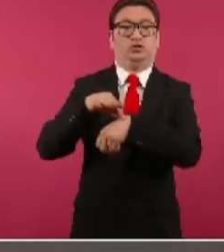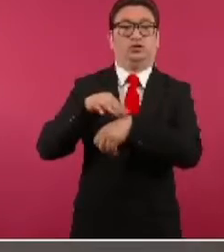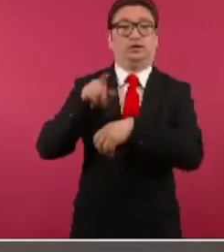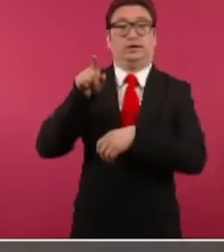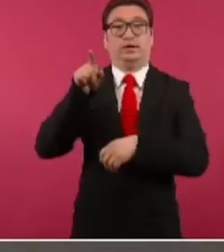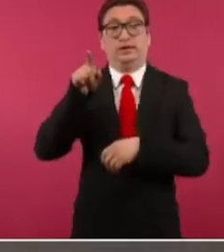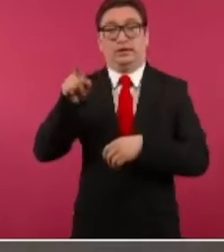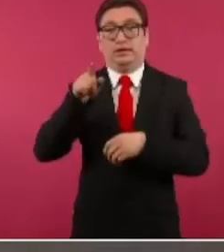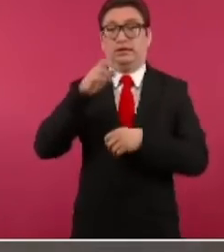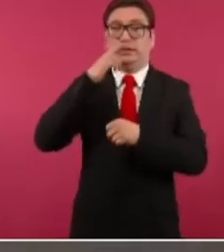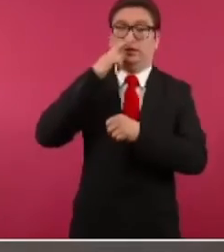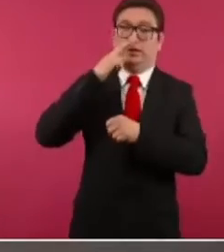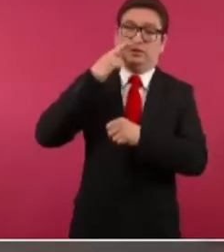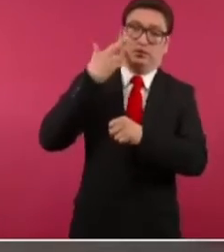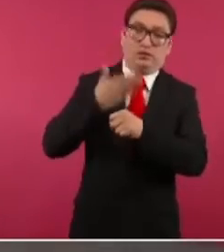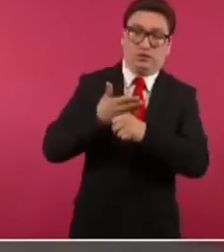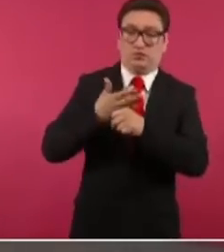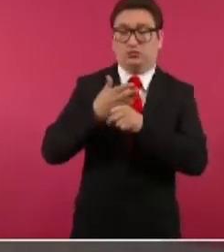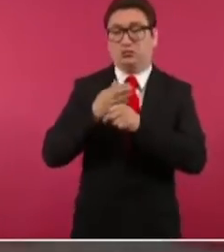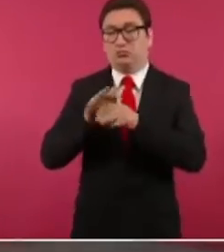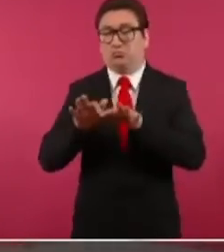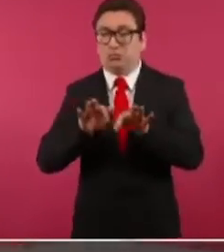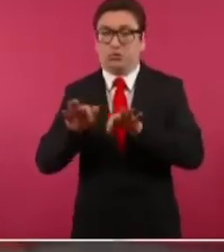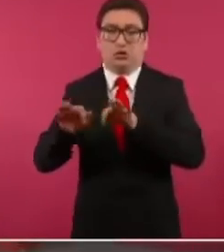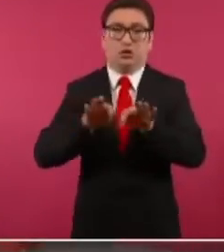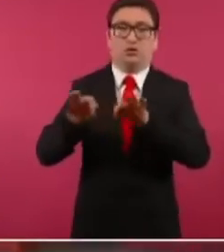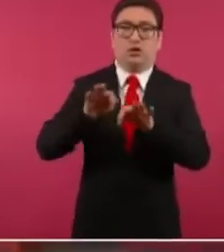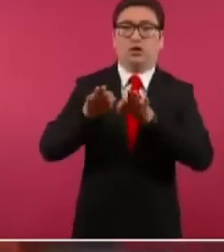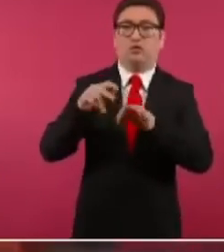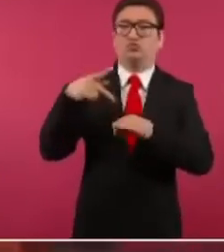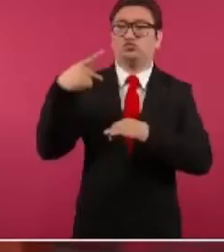cumpliendo con su responsabilidad, en su mochila